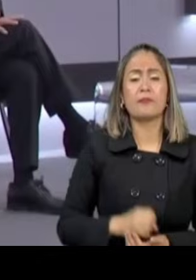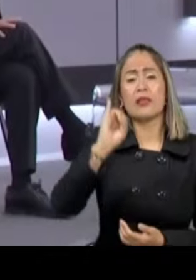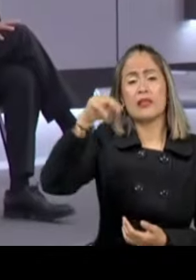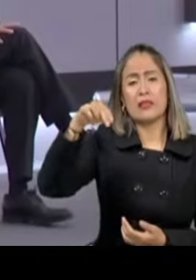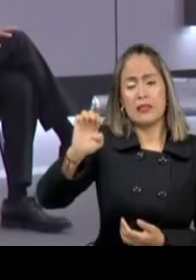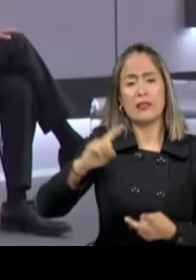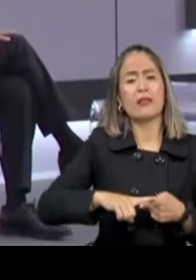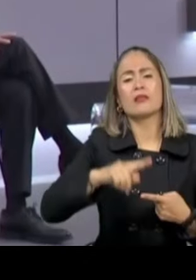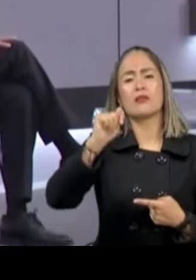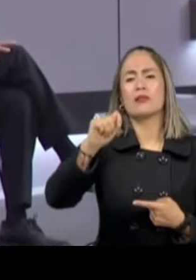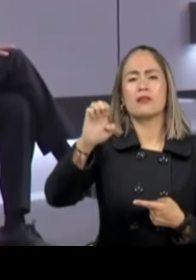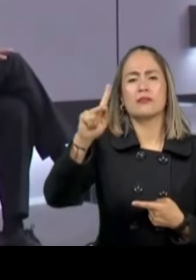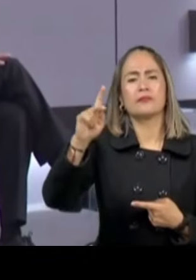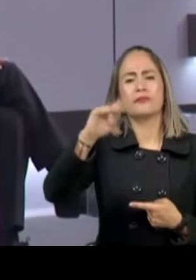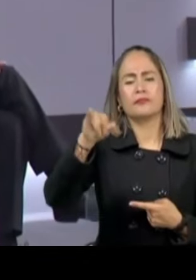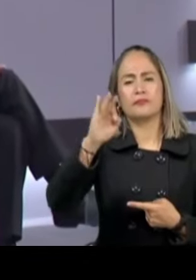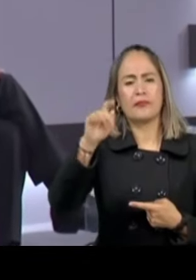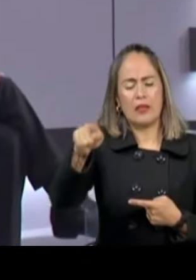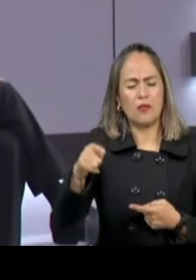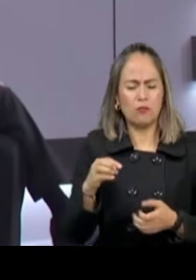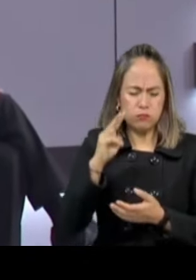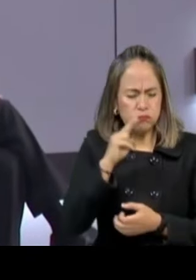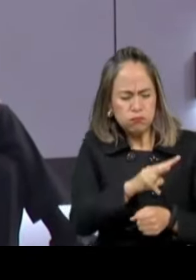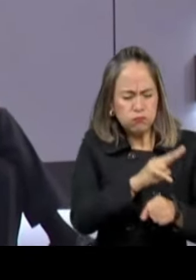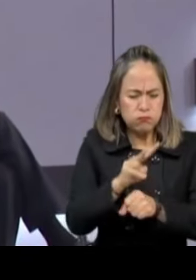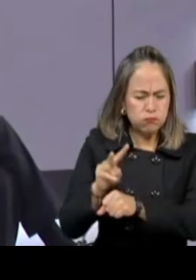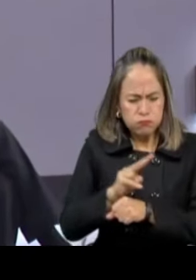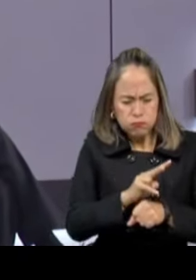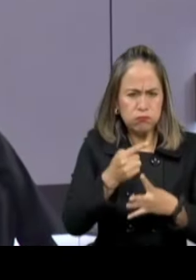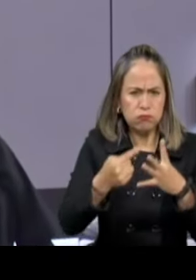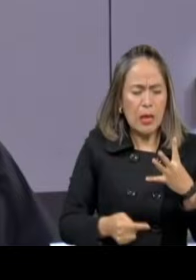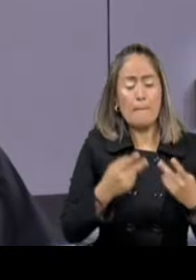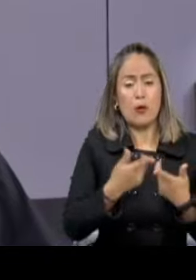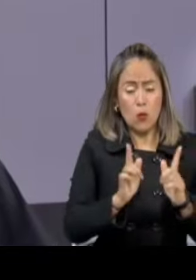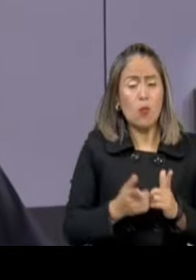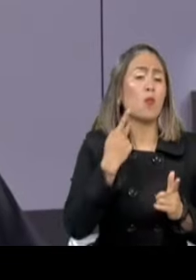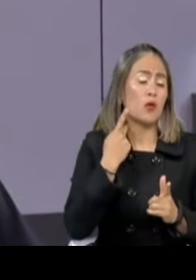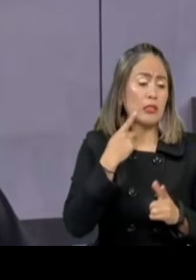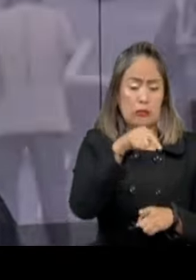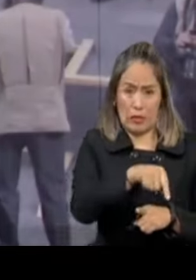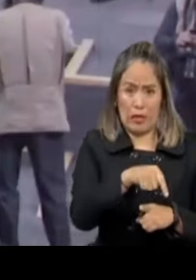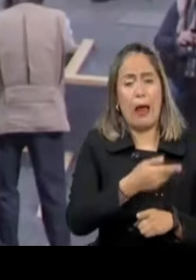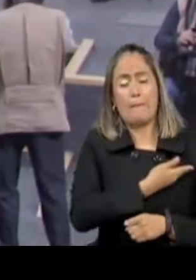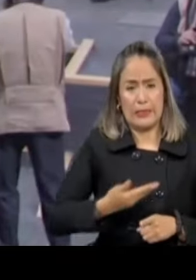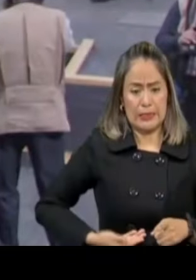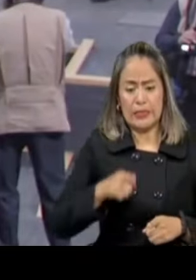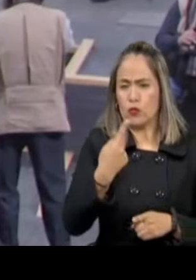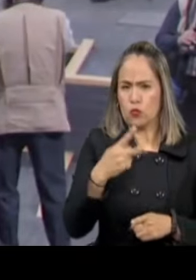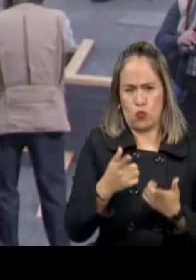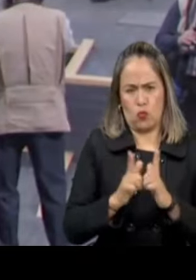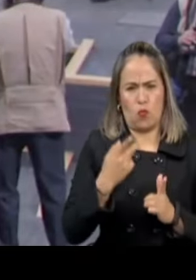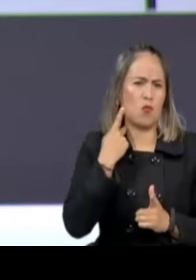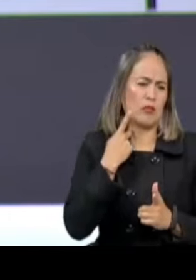electoral deben estar atentos de los institutos autoritarios y el activismo partidista del presidente Andrés Manuel López Obrador el INE y el